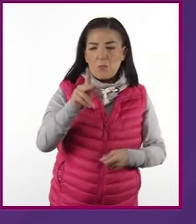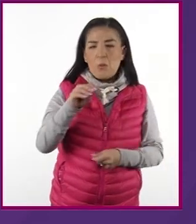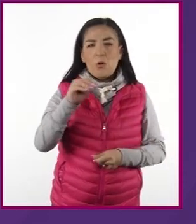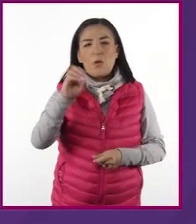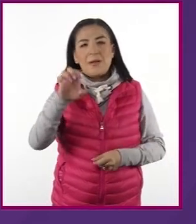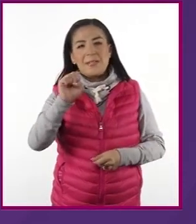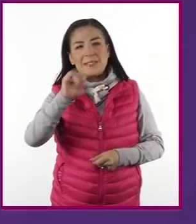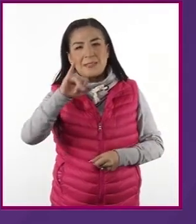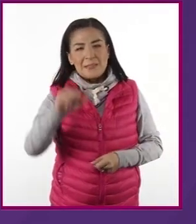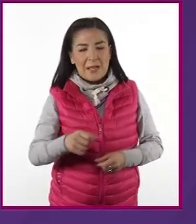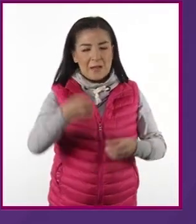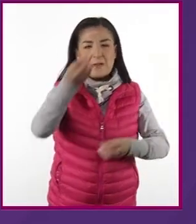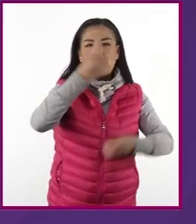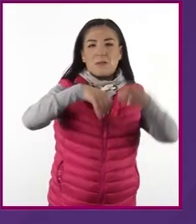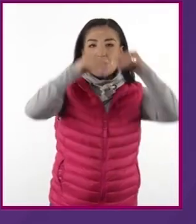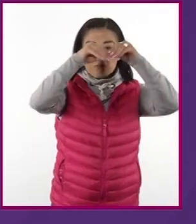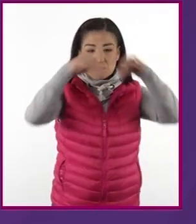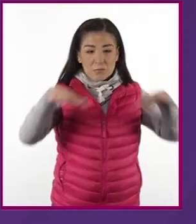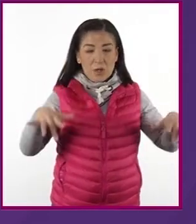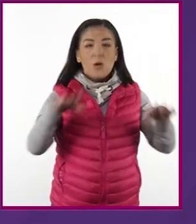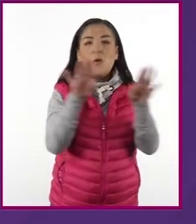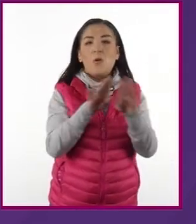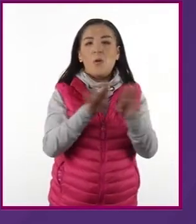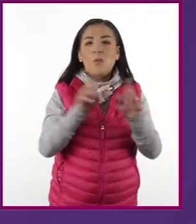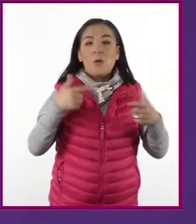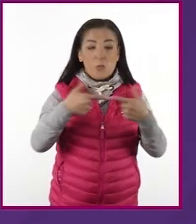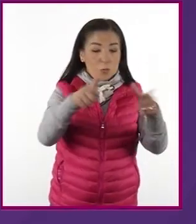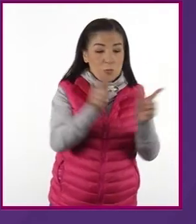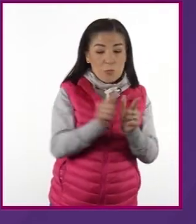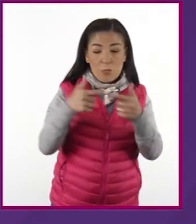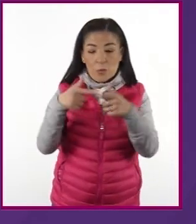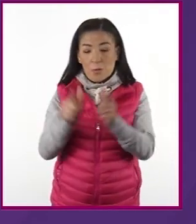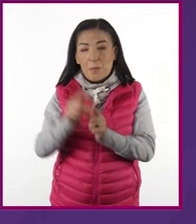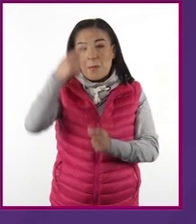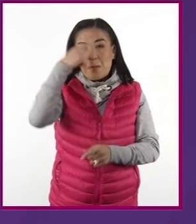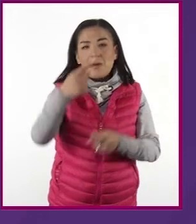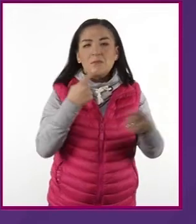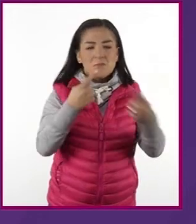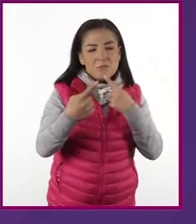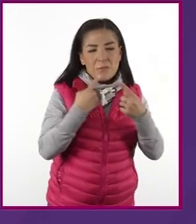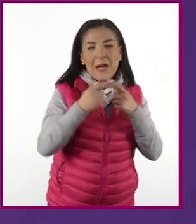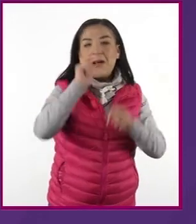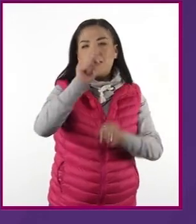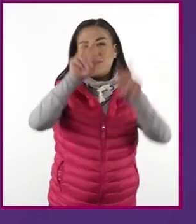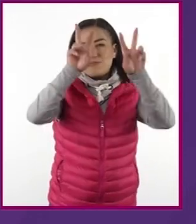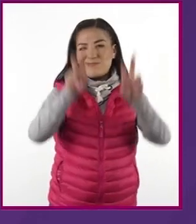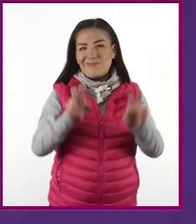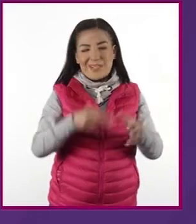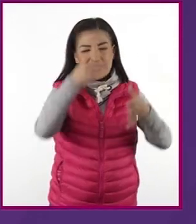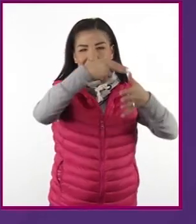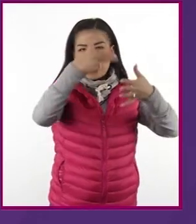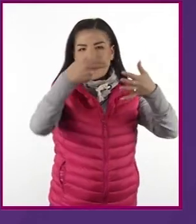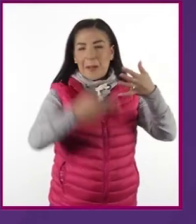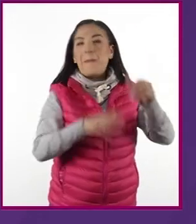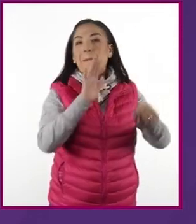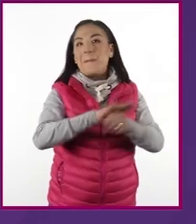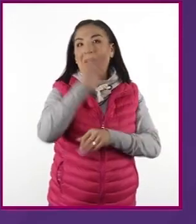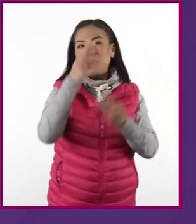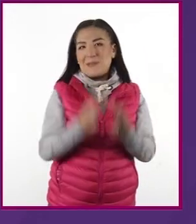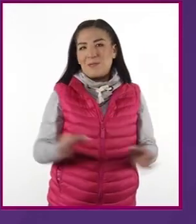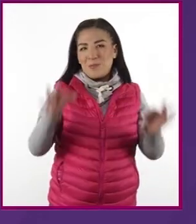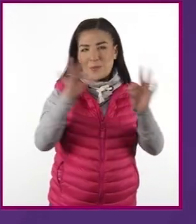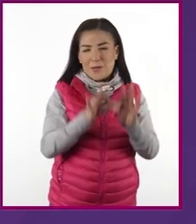creación colectiva, para mencionar solo los casos de mayor relieve, inició un periodo de